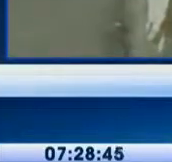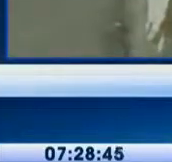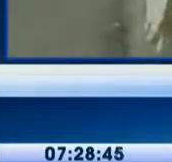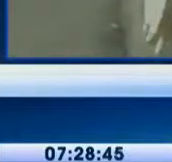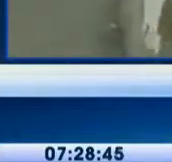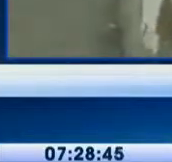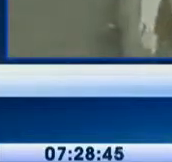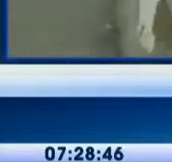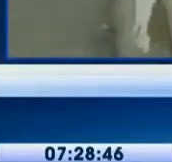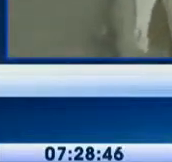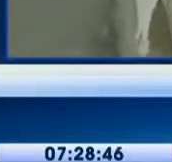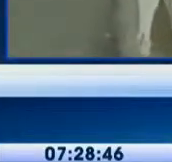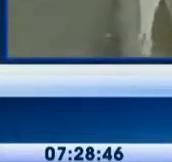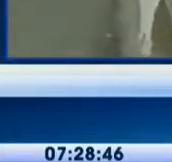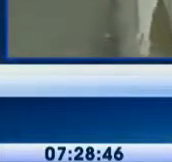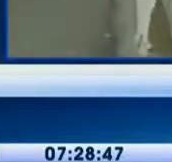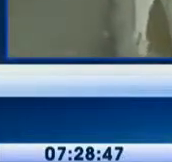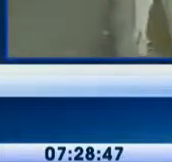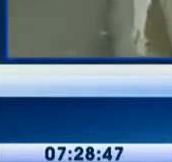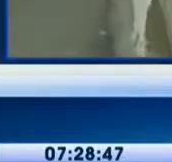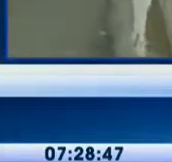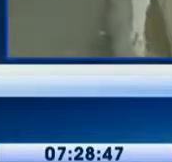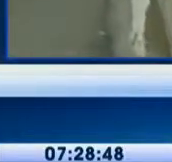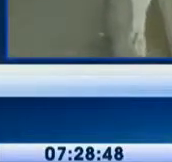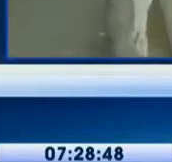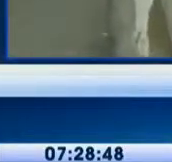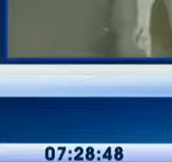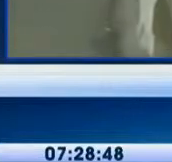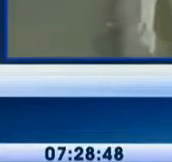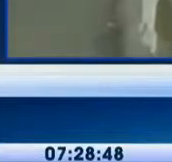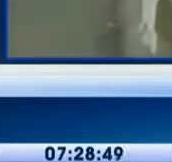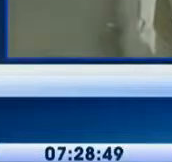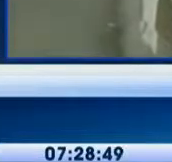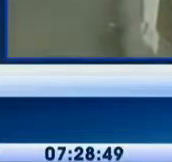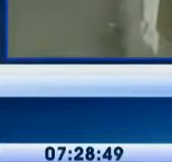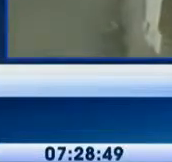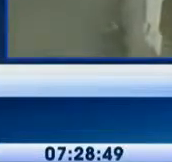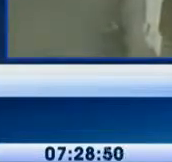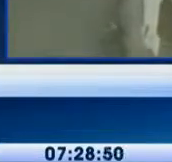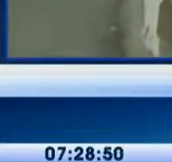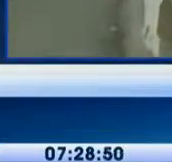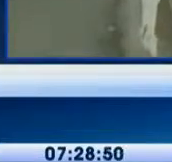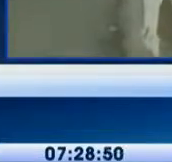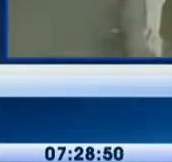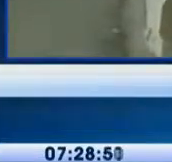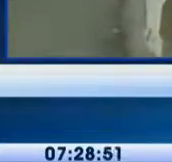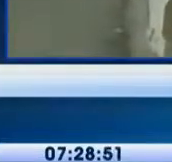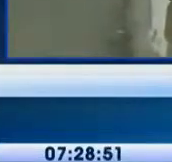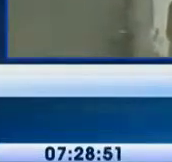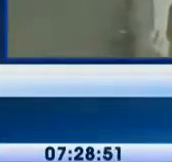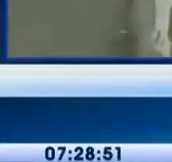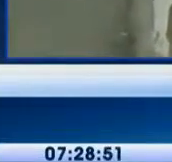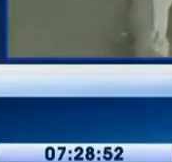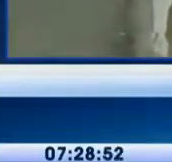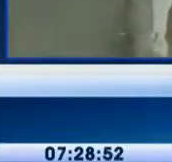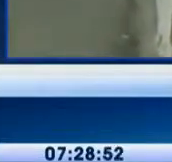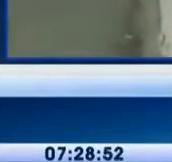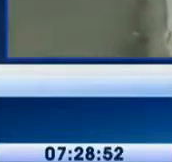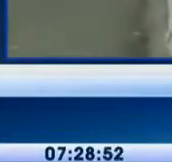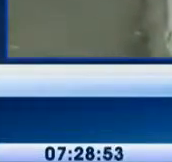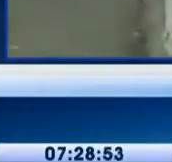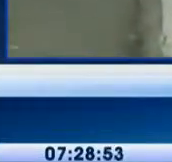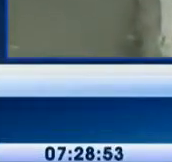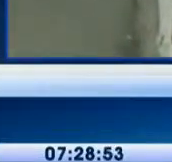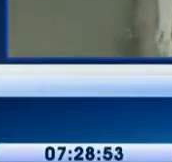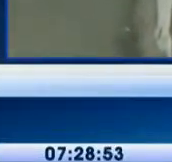me tocaba a mí. Y es preocupante la situación, como dicen los habitantes del sector, mi querida Luxiola. Preocupante porque,